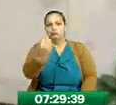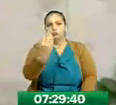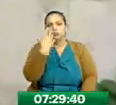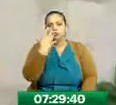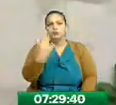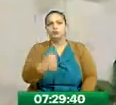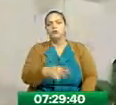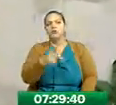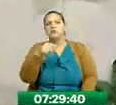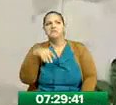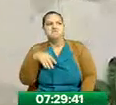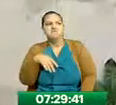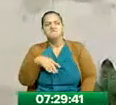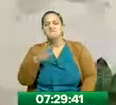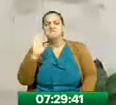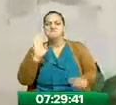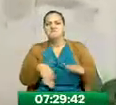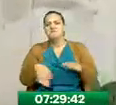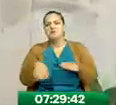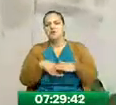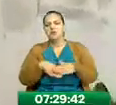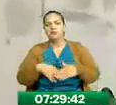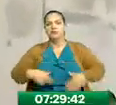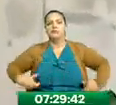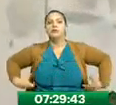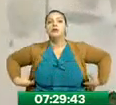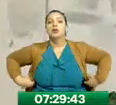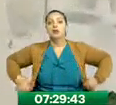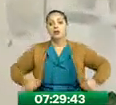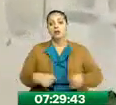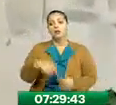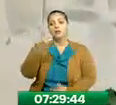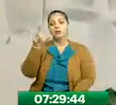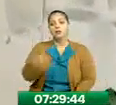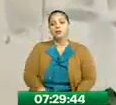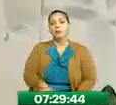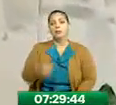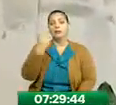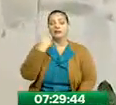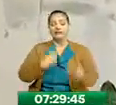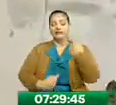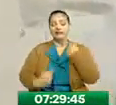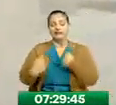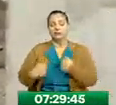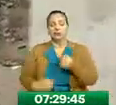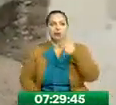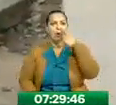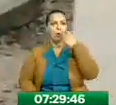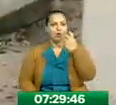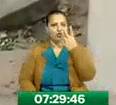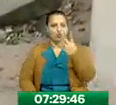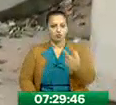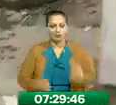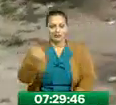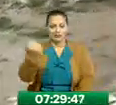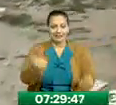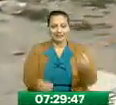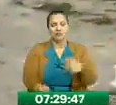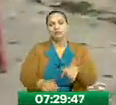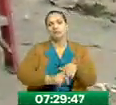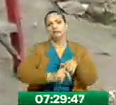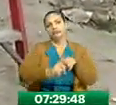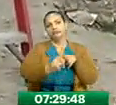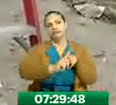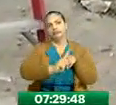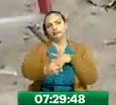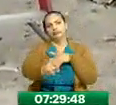ocupante del auto, y fue llevada a la casa de salud más cercana. Ambos conductores se dieron a la fuga para evitar ser